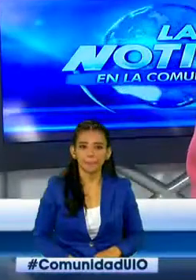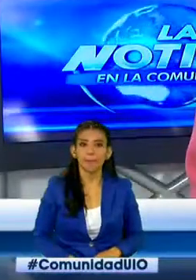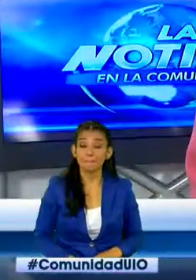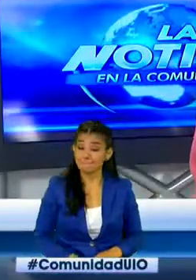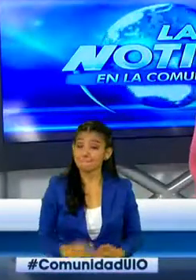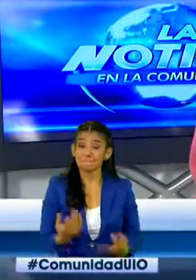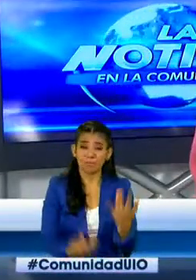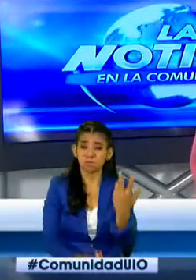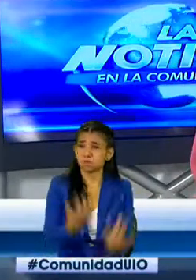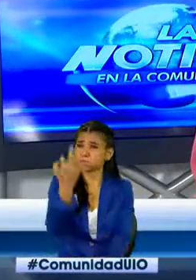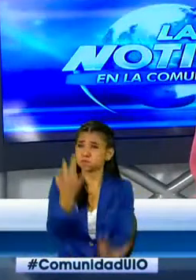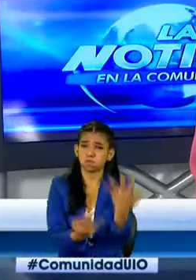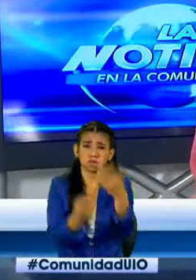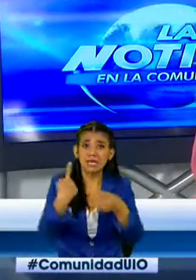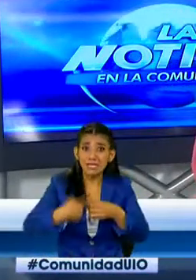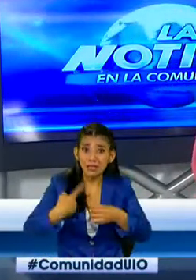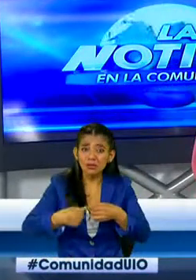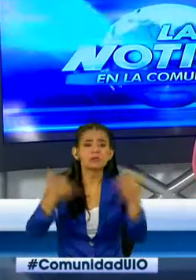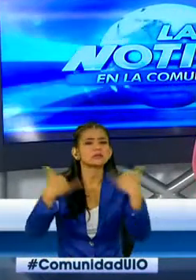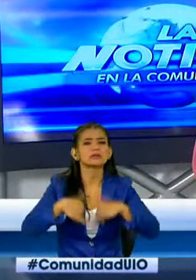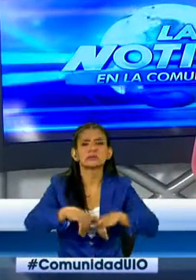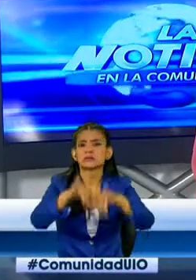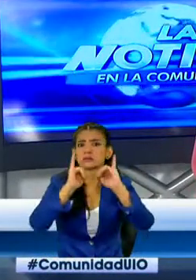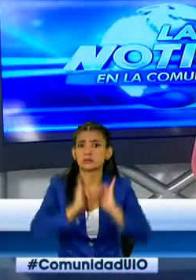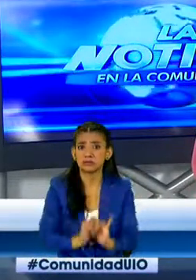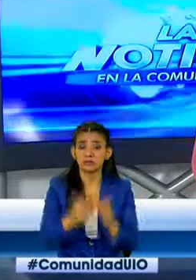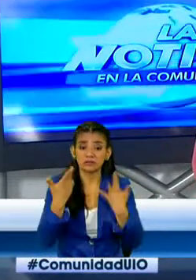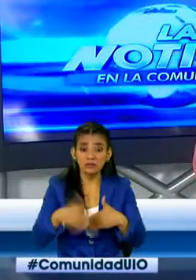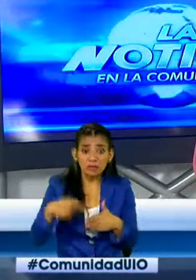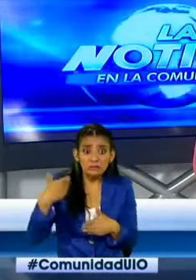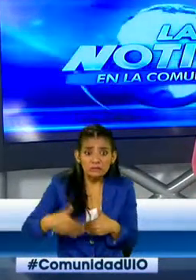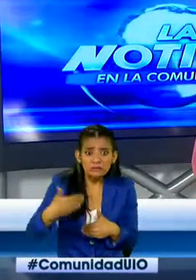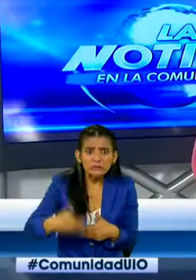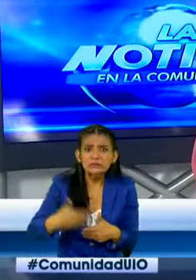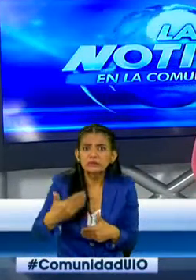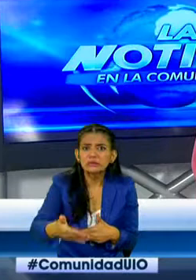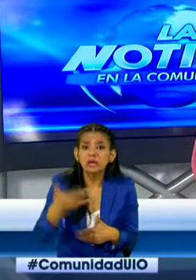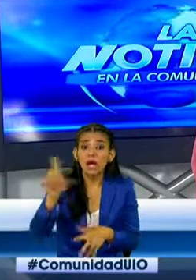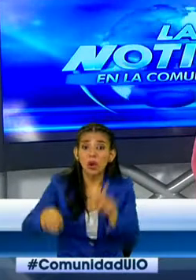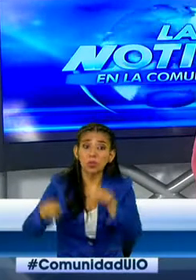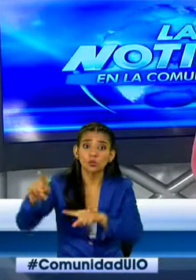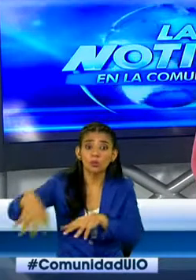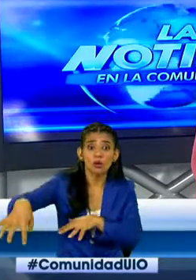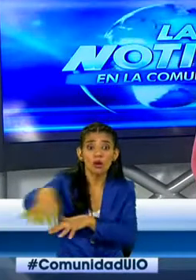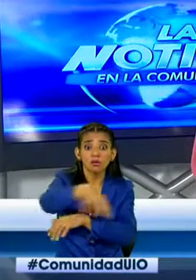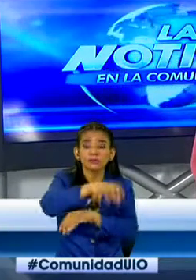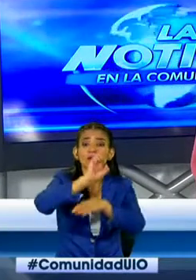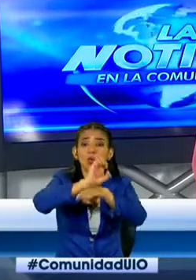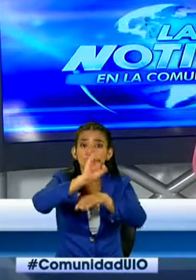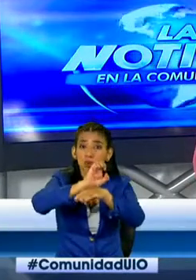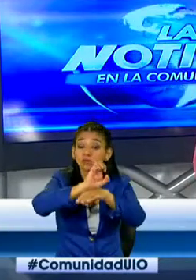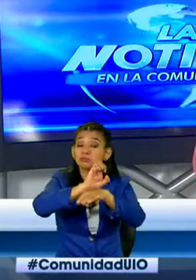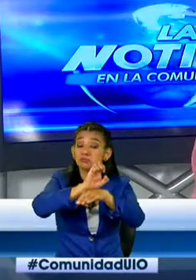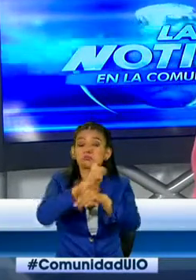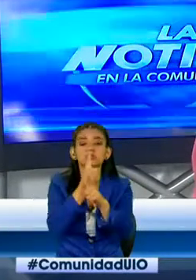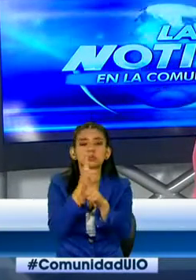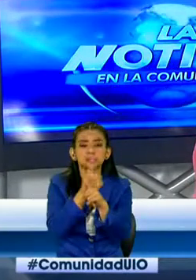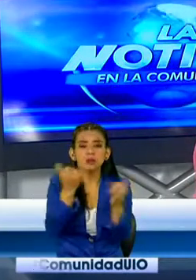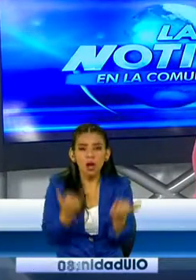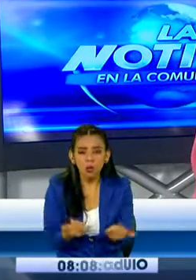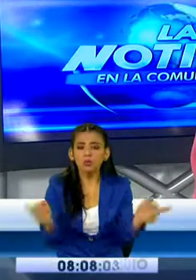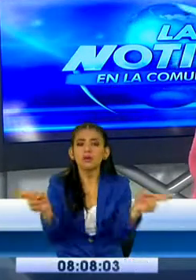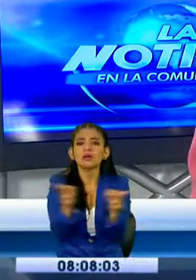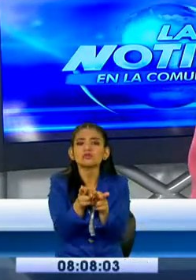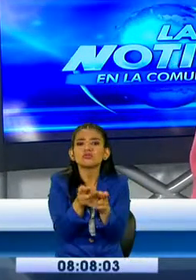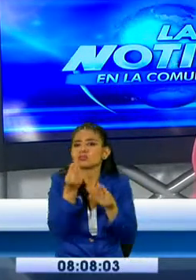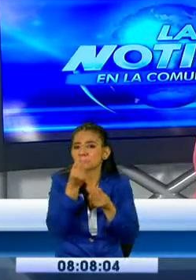que los incendios forestales no dan tregua. Durante las últimas horas, los flagelos han azotado varias provincias del Ecuador. A continuación, amigos televidentes, les vamos a presentar